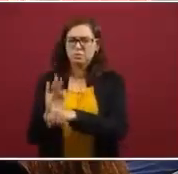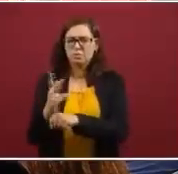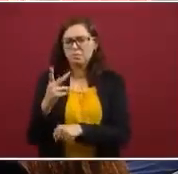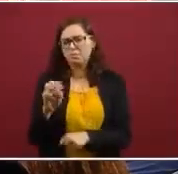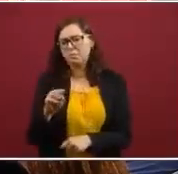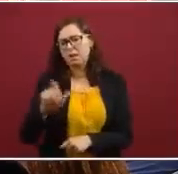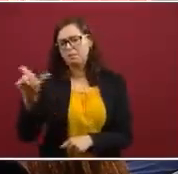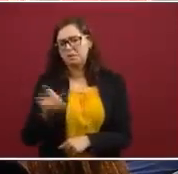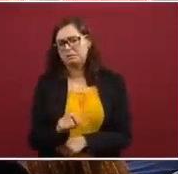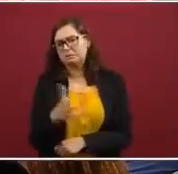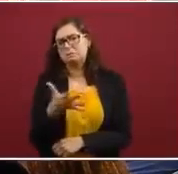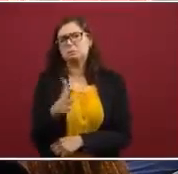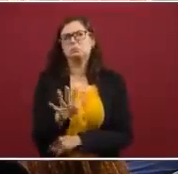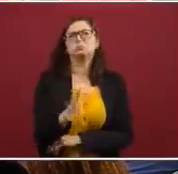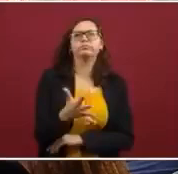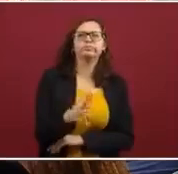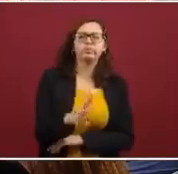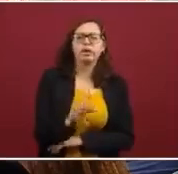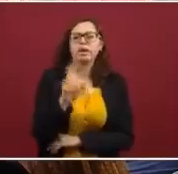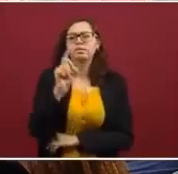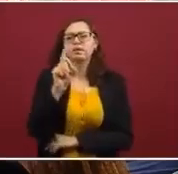Alrededor de